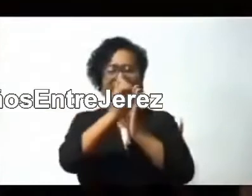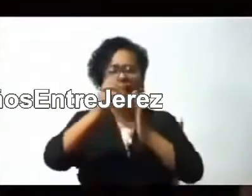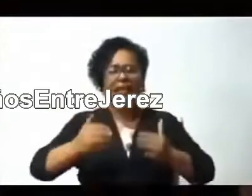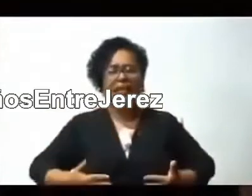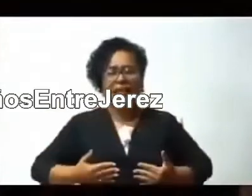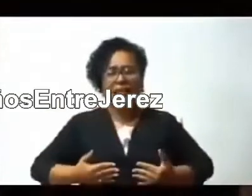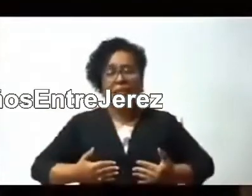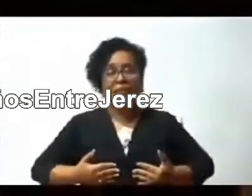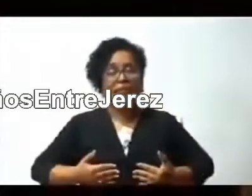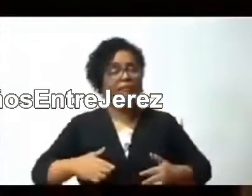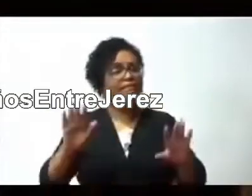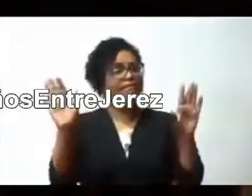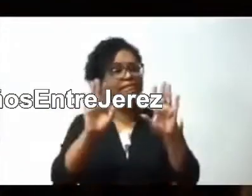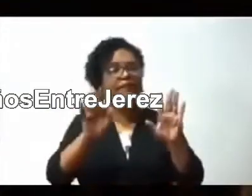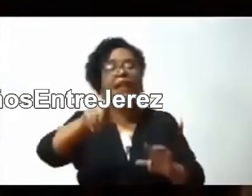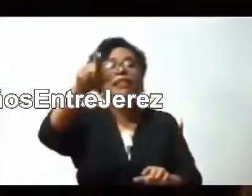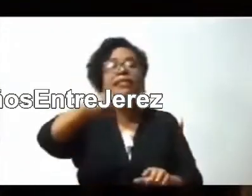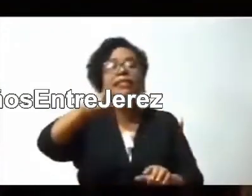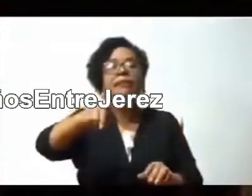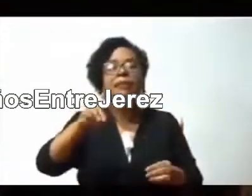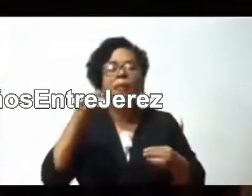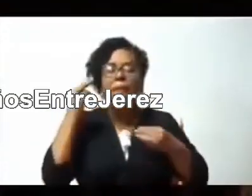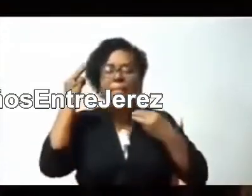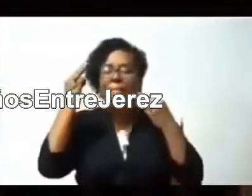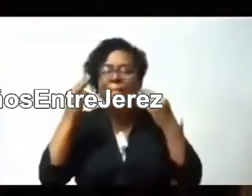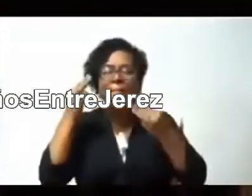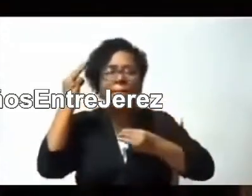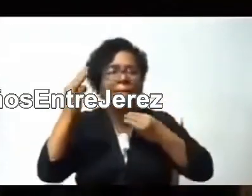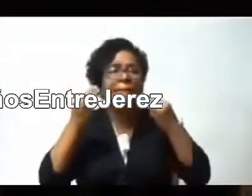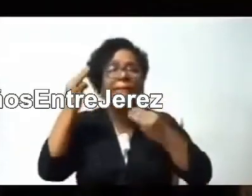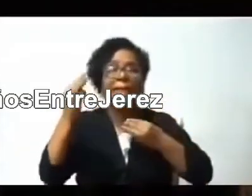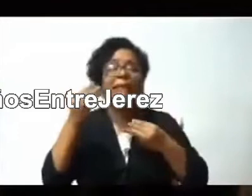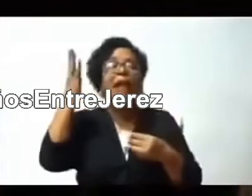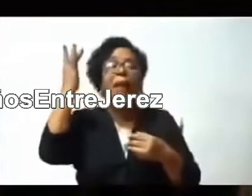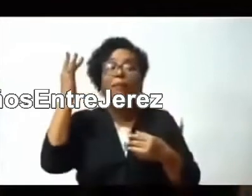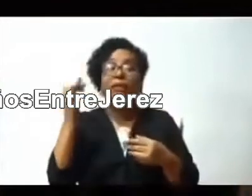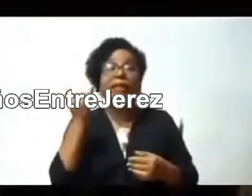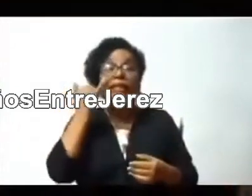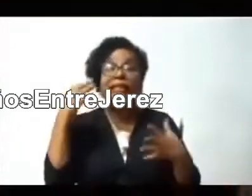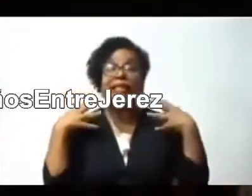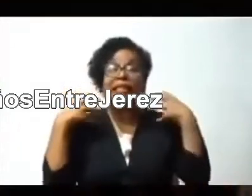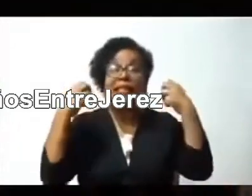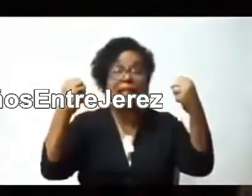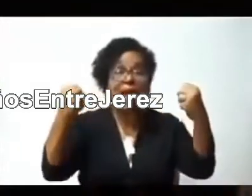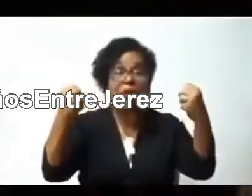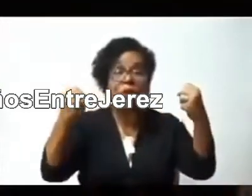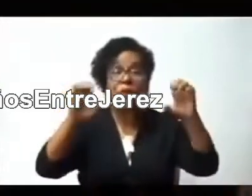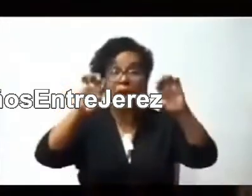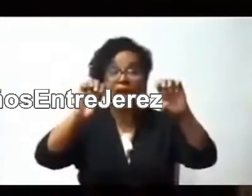Señores, la salud del pueblo es lo más importante. Sin salud y educación, no hay manera de que un